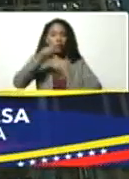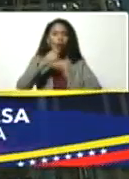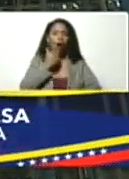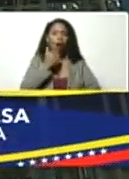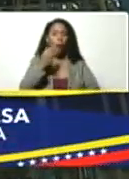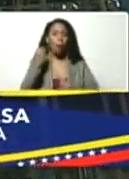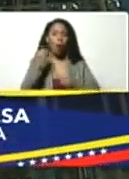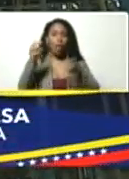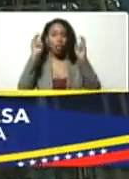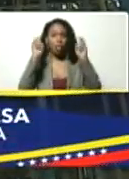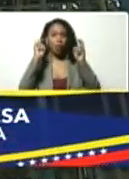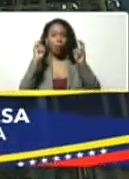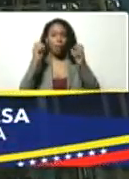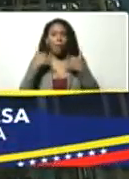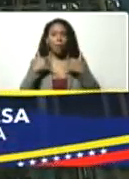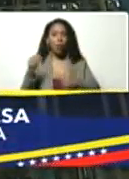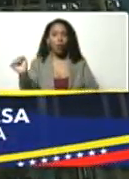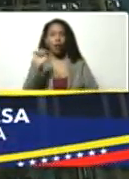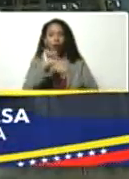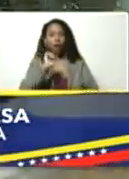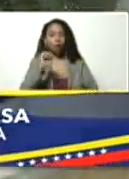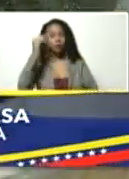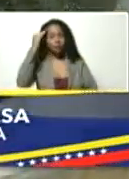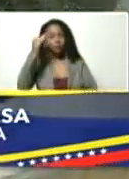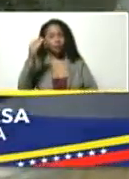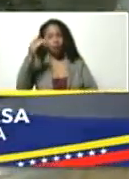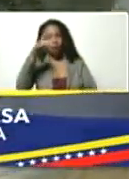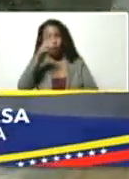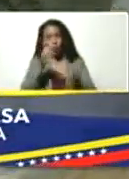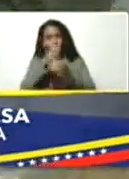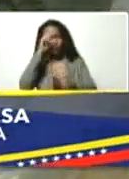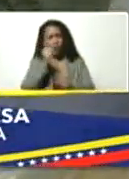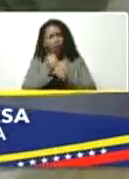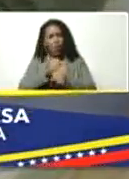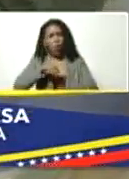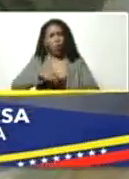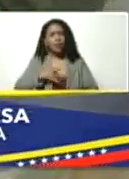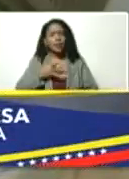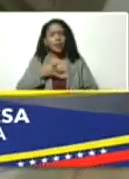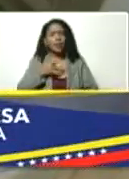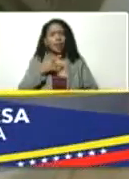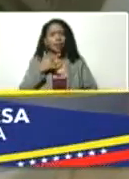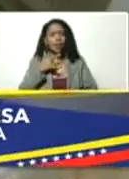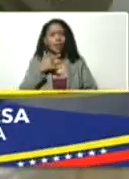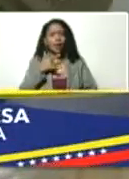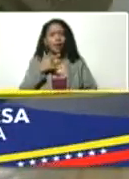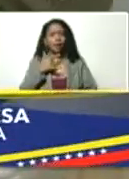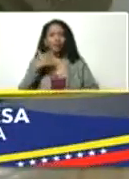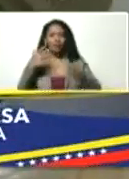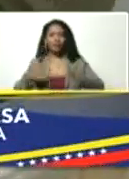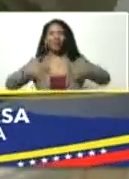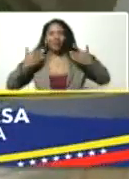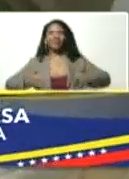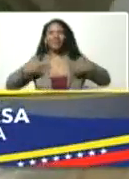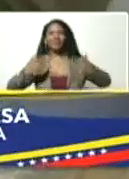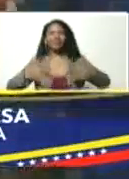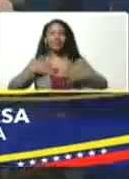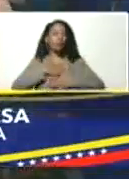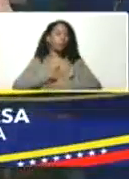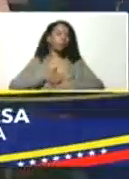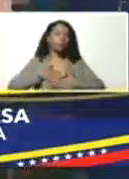el sector automotriz. Mi comandante, la clase trabajadora hoy se siente de fiesta, se siente